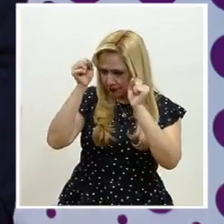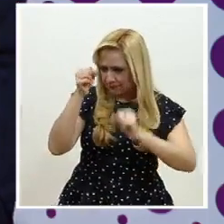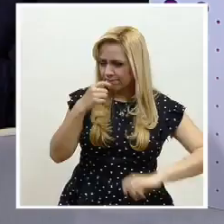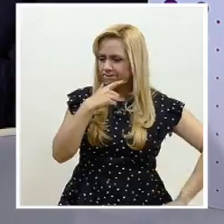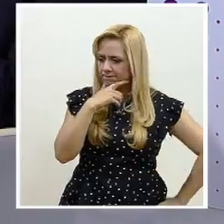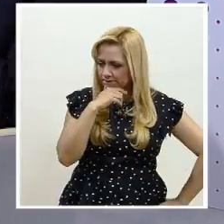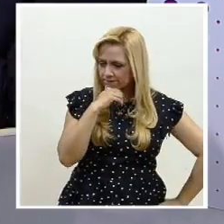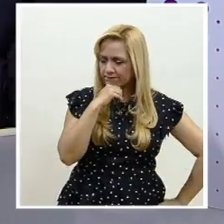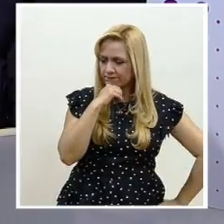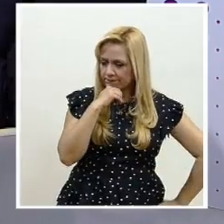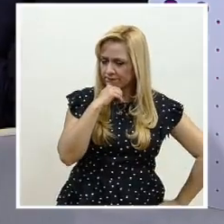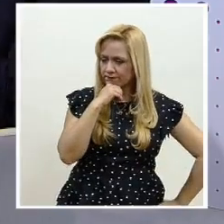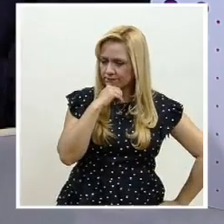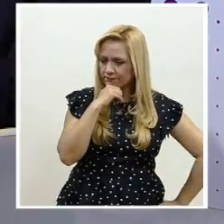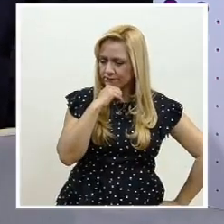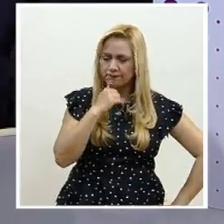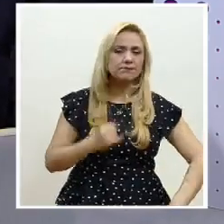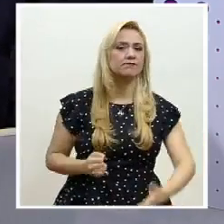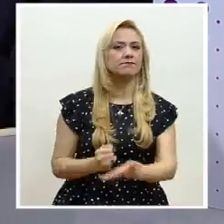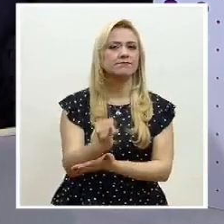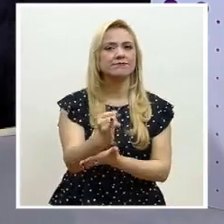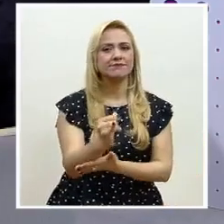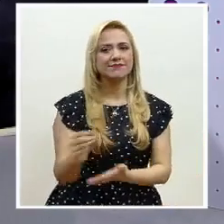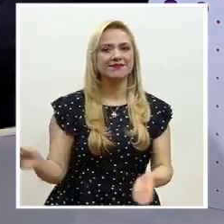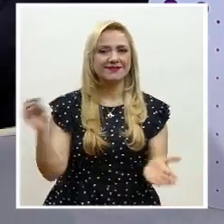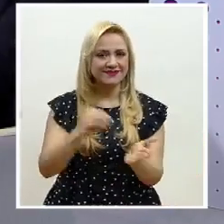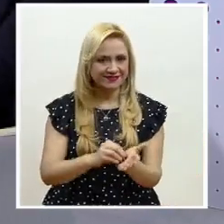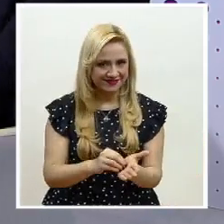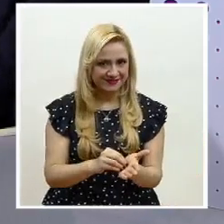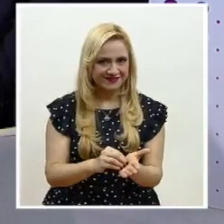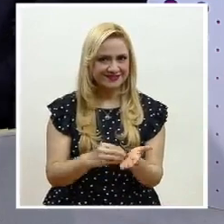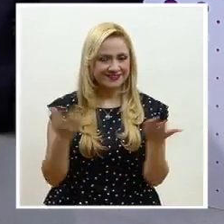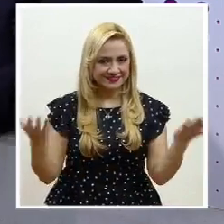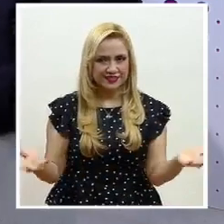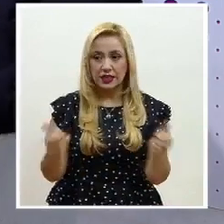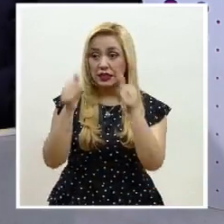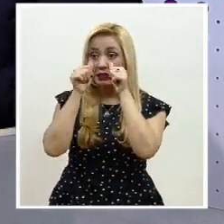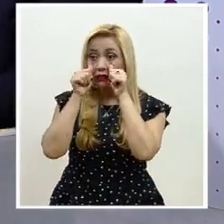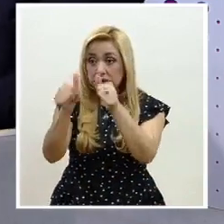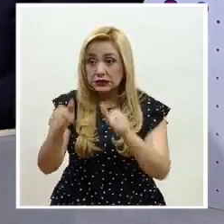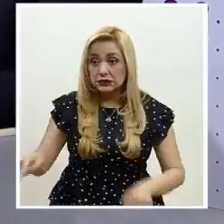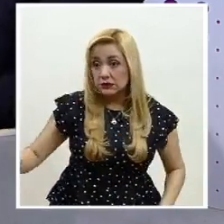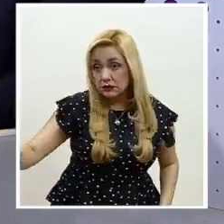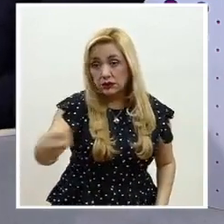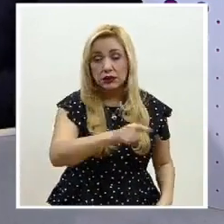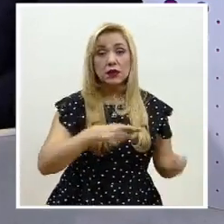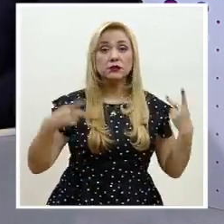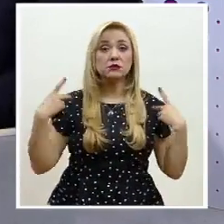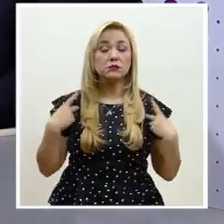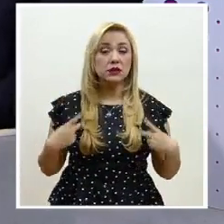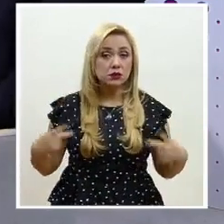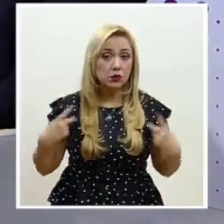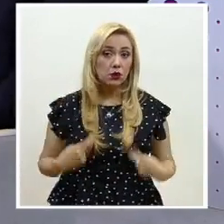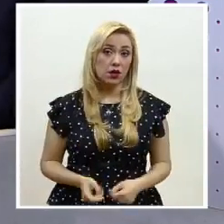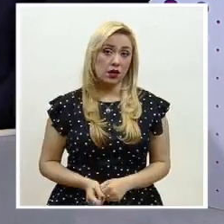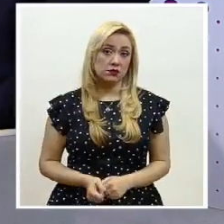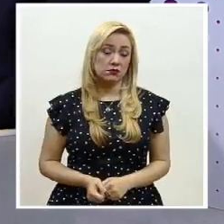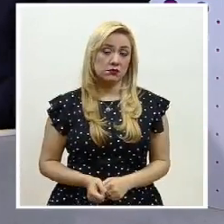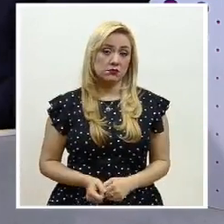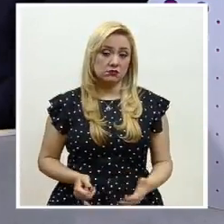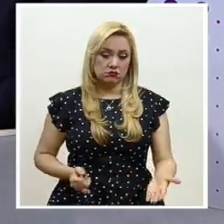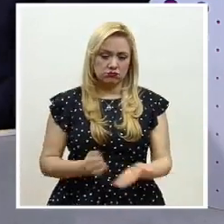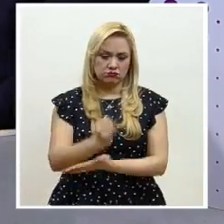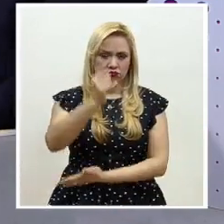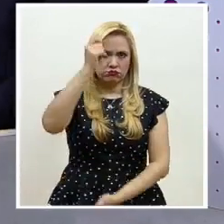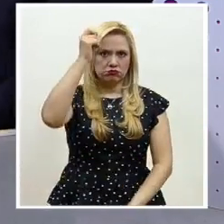posible para el orden jurídico mexicano. Desde luego, escuchas a la sociedad civil, que esto creo que es importantísimo. Mucho de las líneas jurisprudenciales últimas